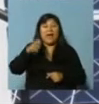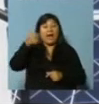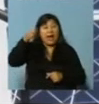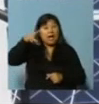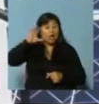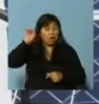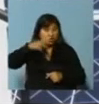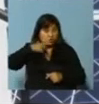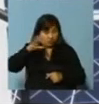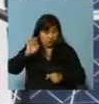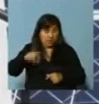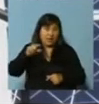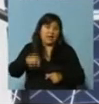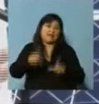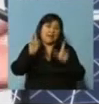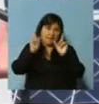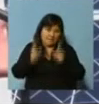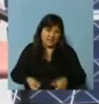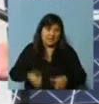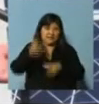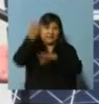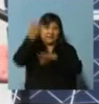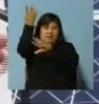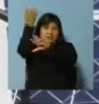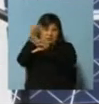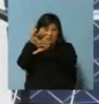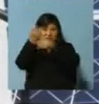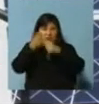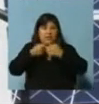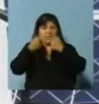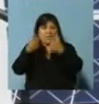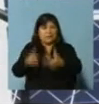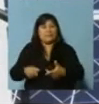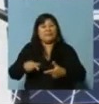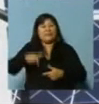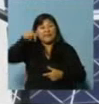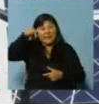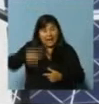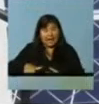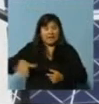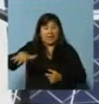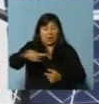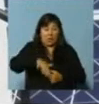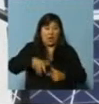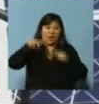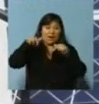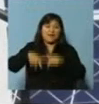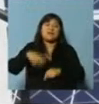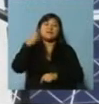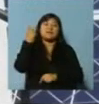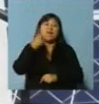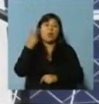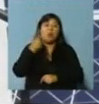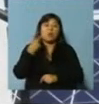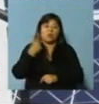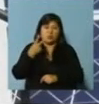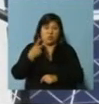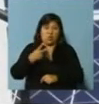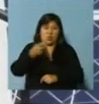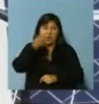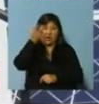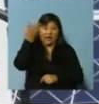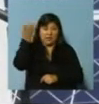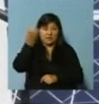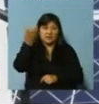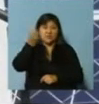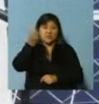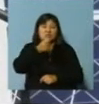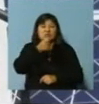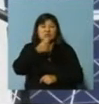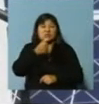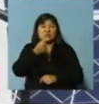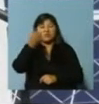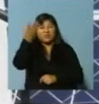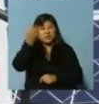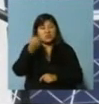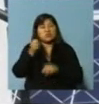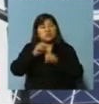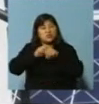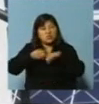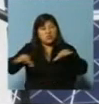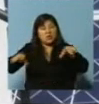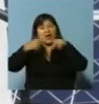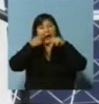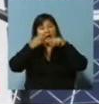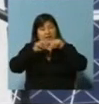un pueblo solar. Este es el segundo pueblo solar. y que para nosotros es